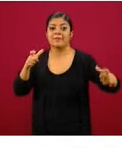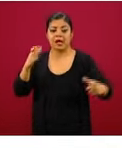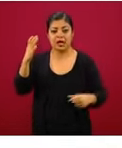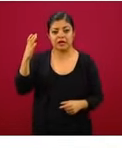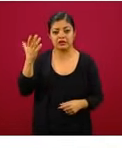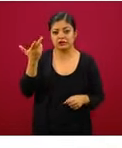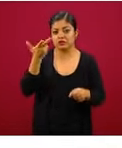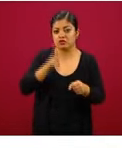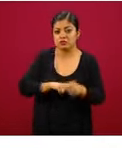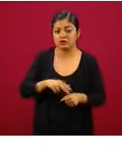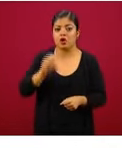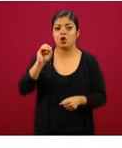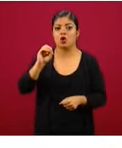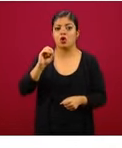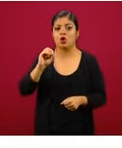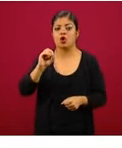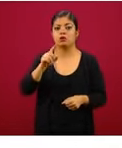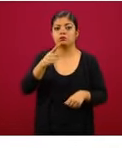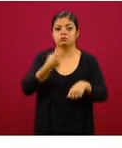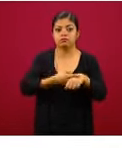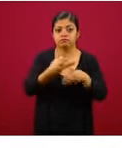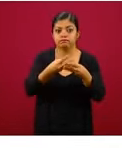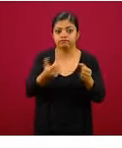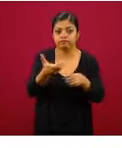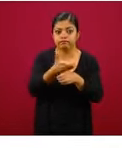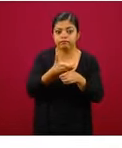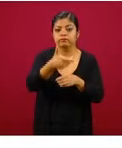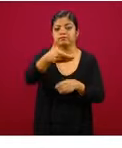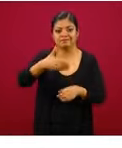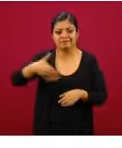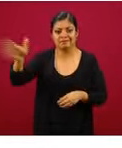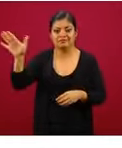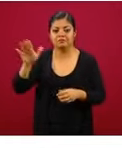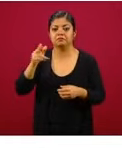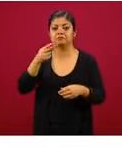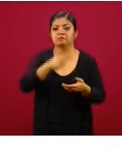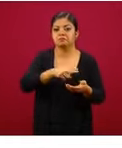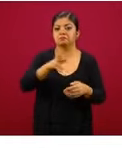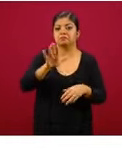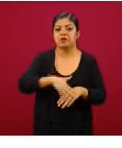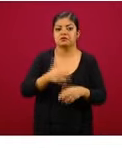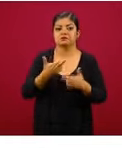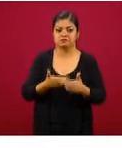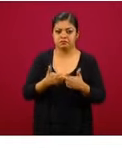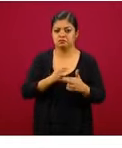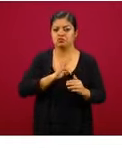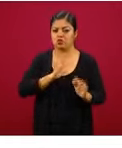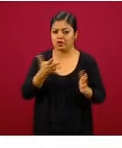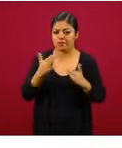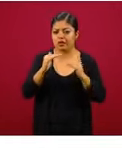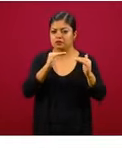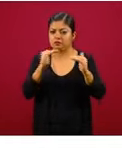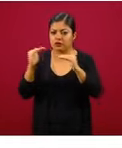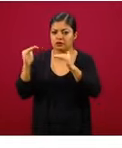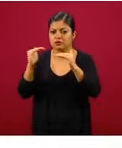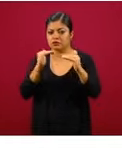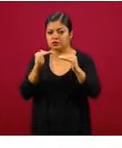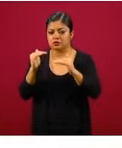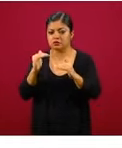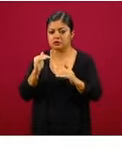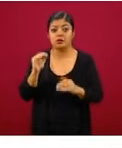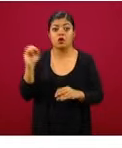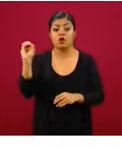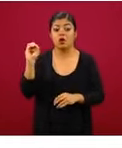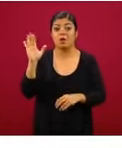o dando de alta a los pacientes que van mejorando, estas proporciones se pueden mantener o en un momento no